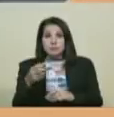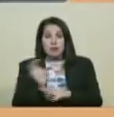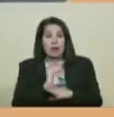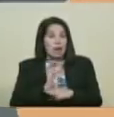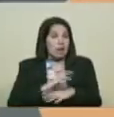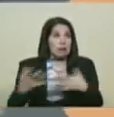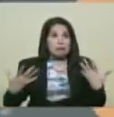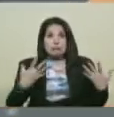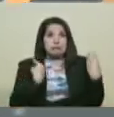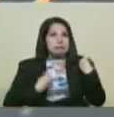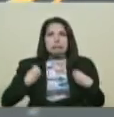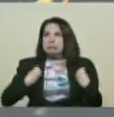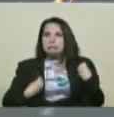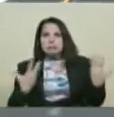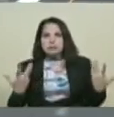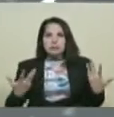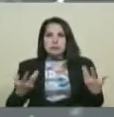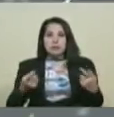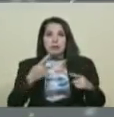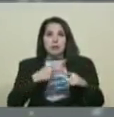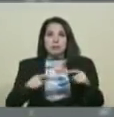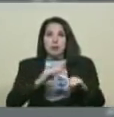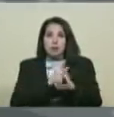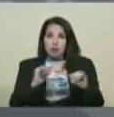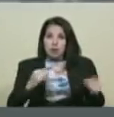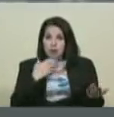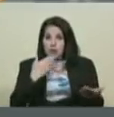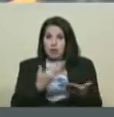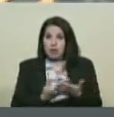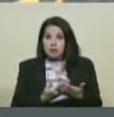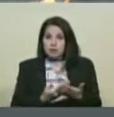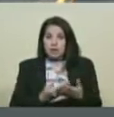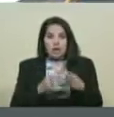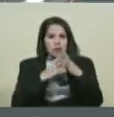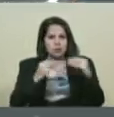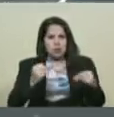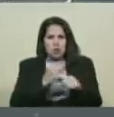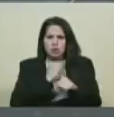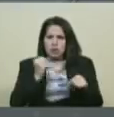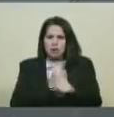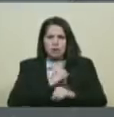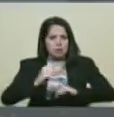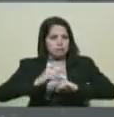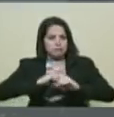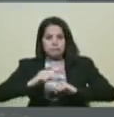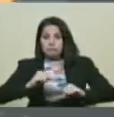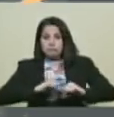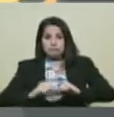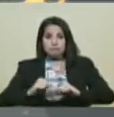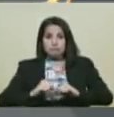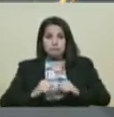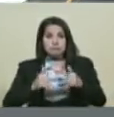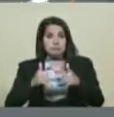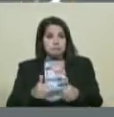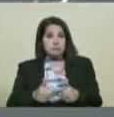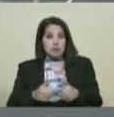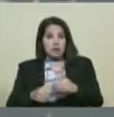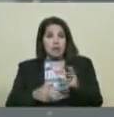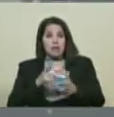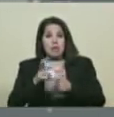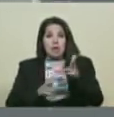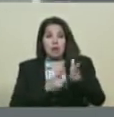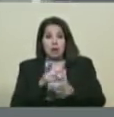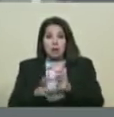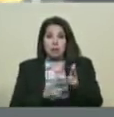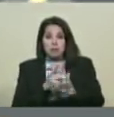trajeron desasosiego, pero gracias a la acción pronta de los trabajadores de la corporación y por supuesto del metro en la